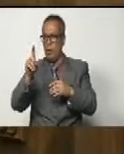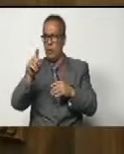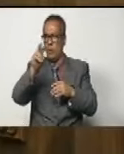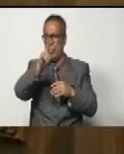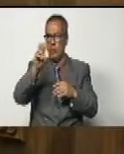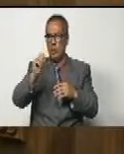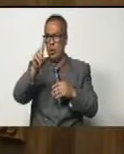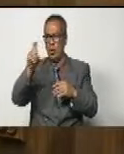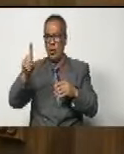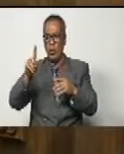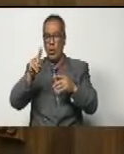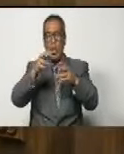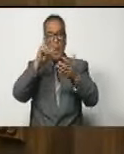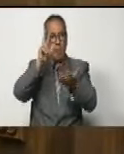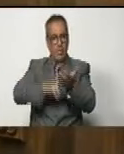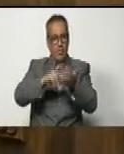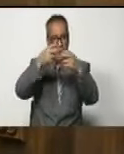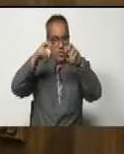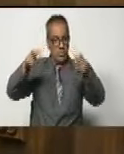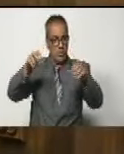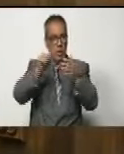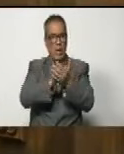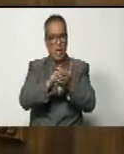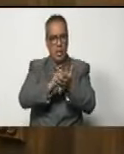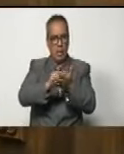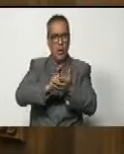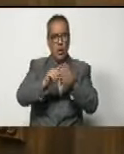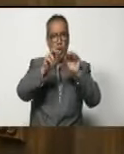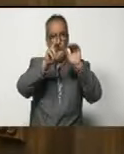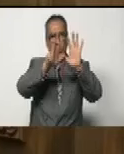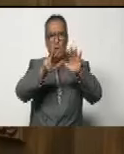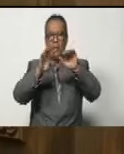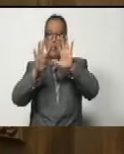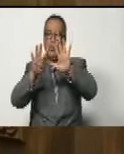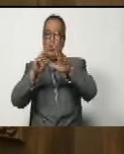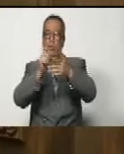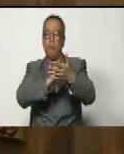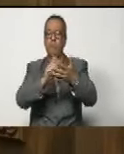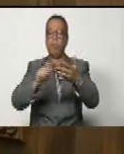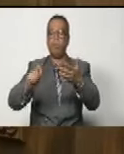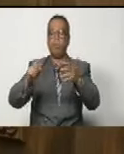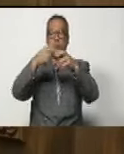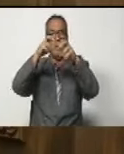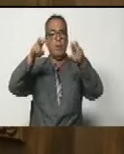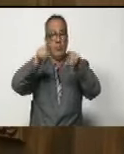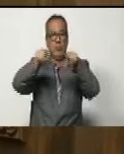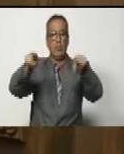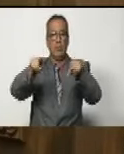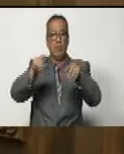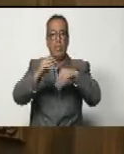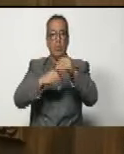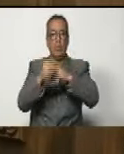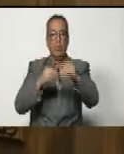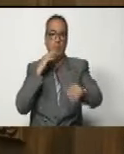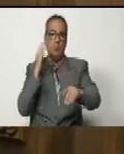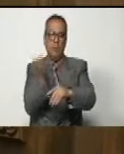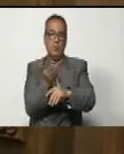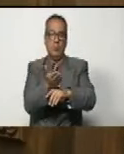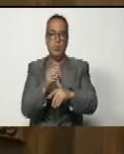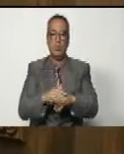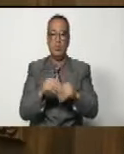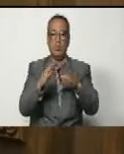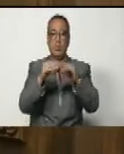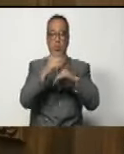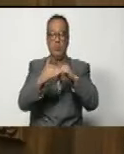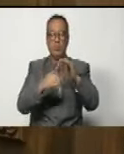con modificación la denominación del epígrafe del artículo 89, el cual queda redactado en los siguientes términos. Epígrafe, aplicación de sanciones. Es